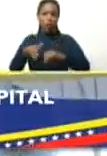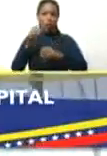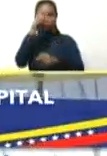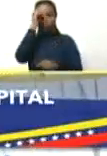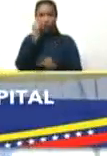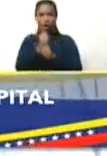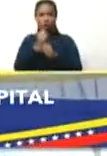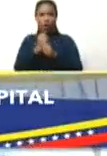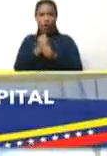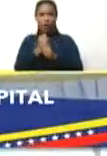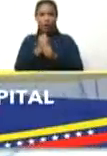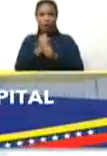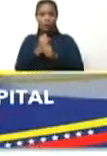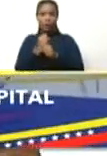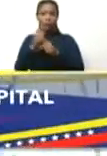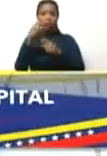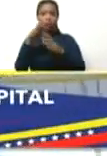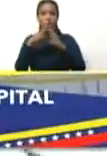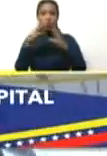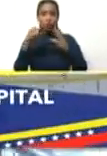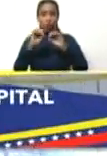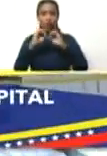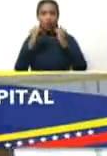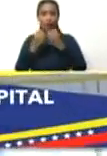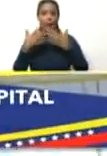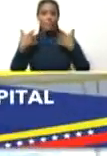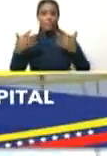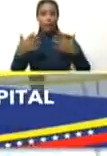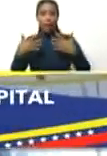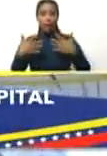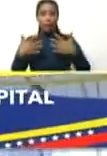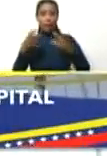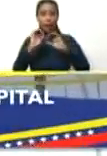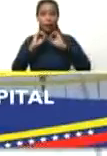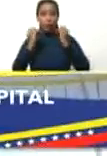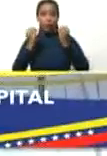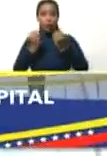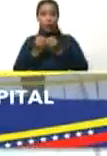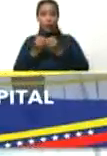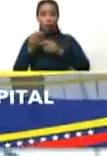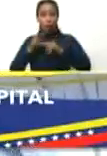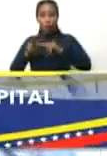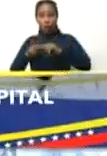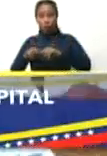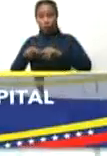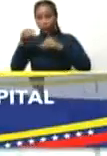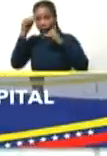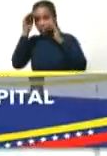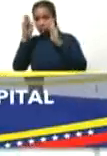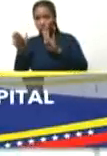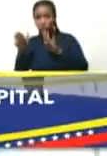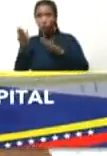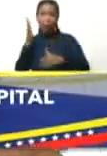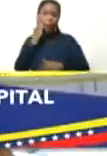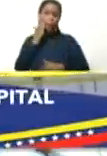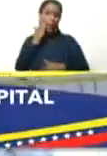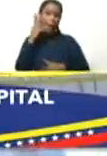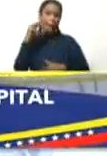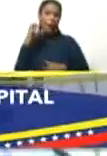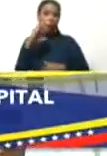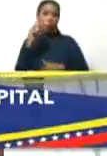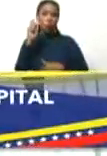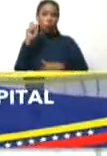el periférico de Pariata, la sala de emergencia, la sala de pediatría, los dos quirófanos funcionando, la maternidad de Macuto. Es todo